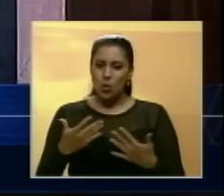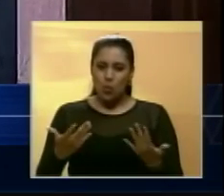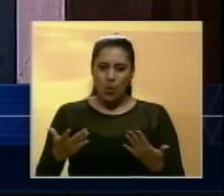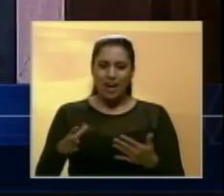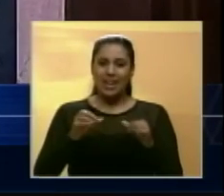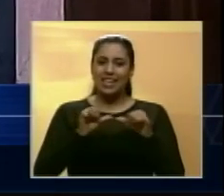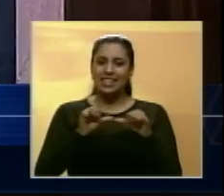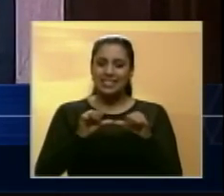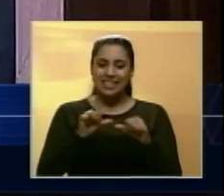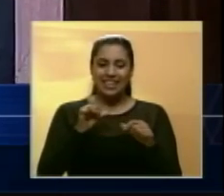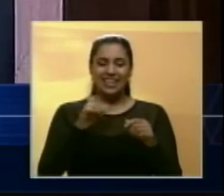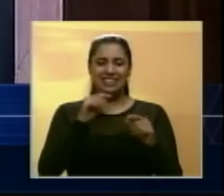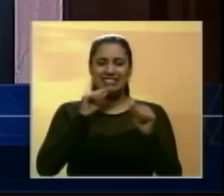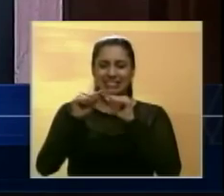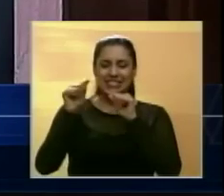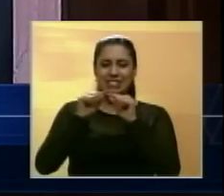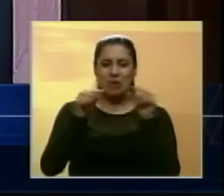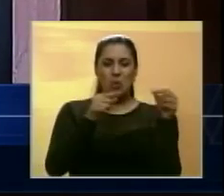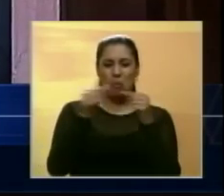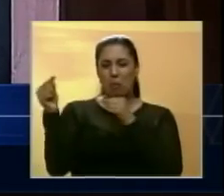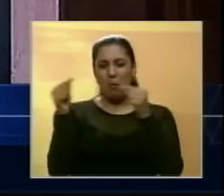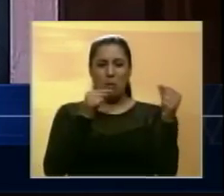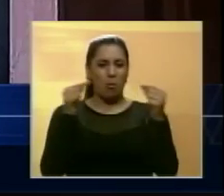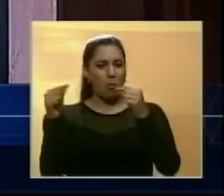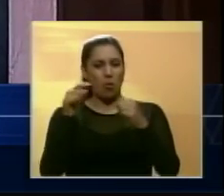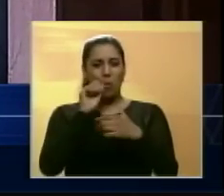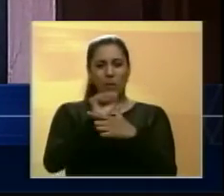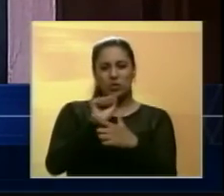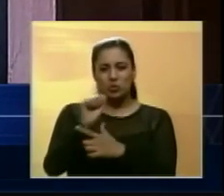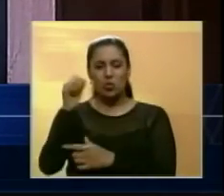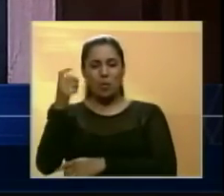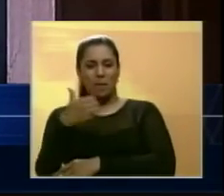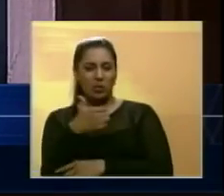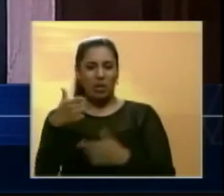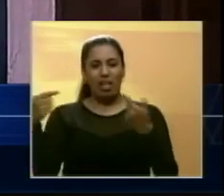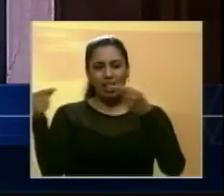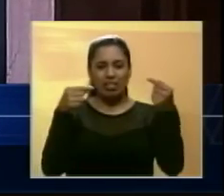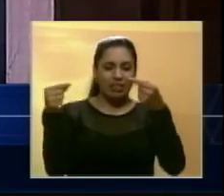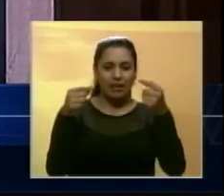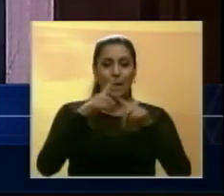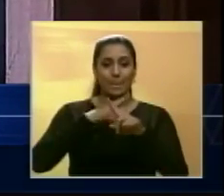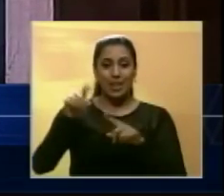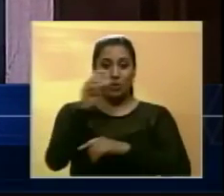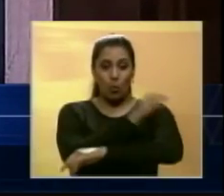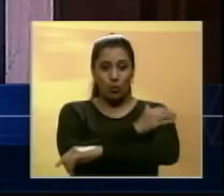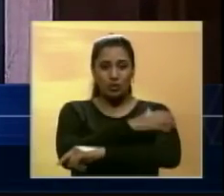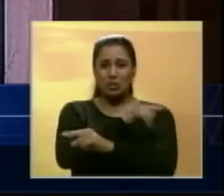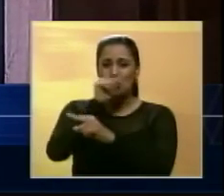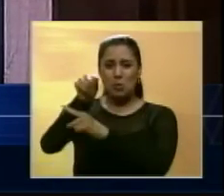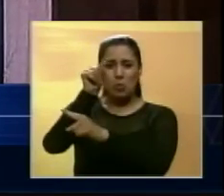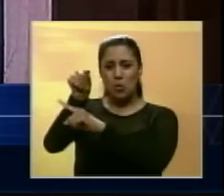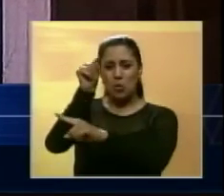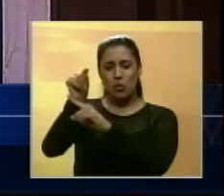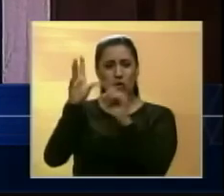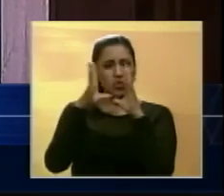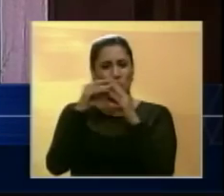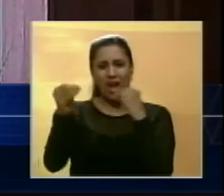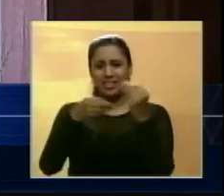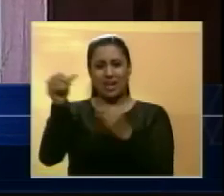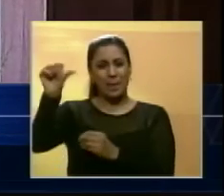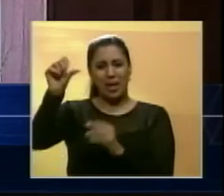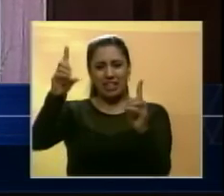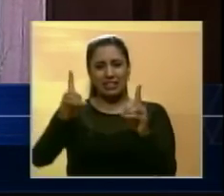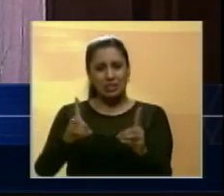han continuado los reproches tanto de una bancada y otra sobre el tema. La oposición está criticando todo lo que ha sido